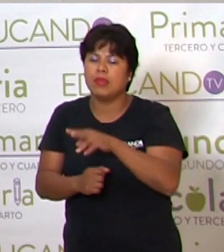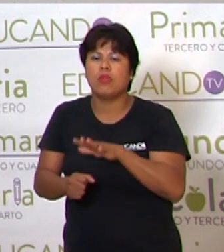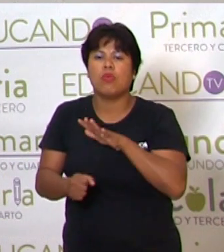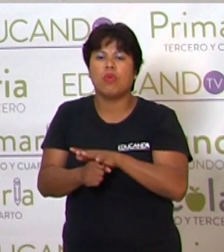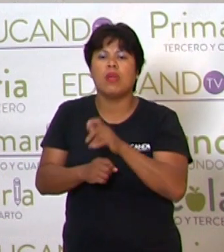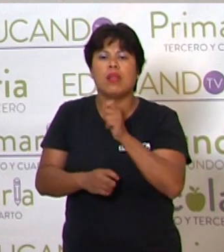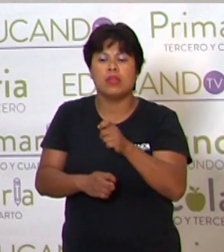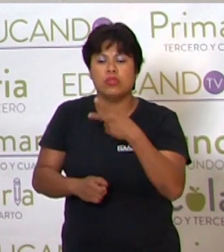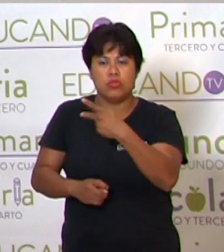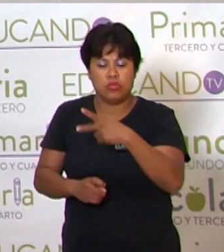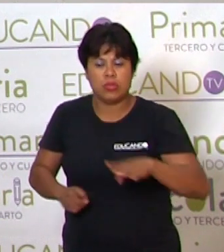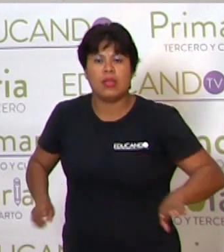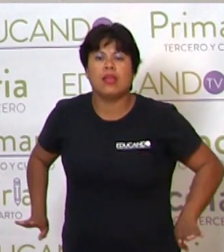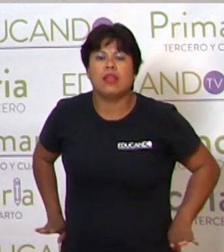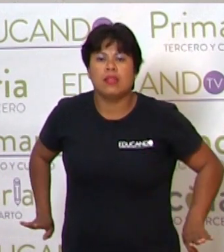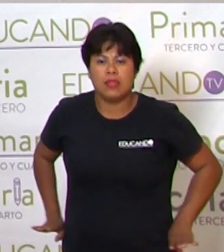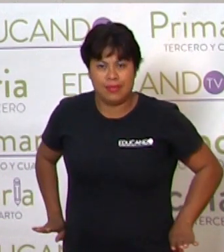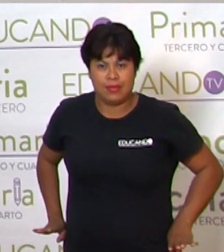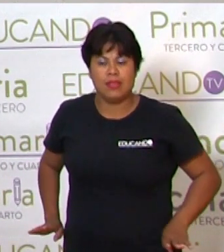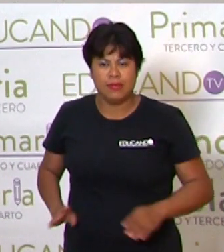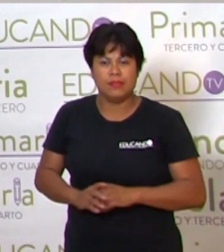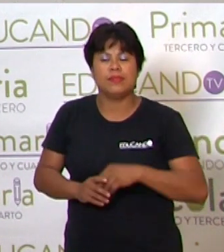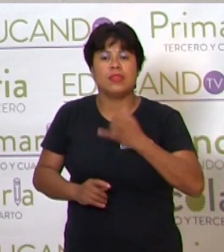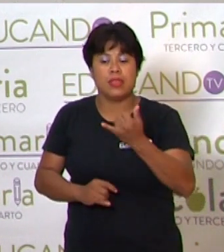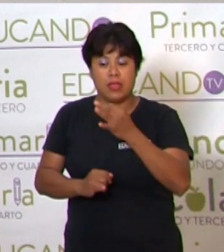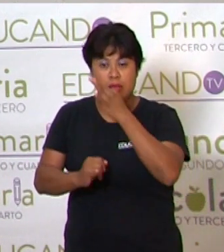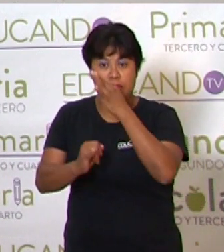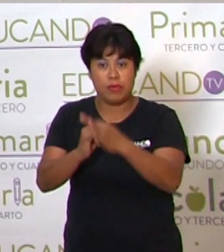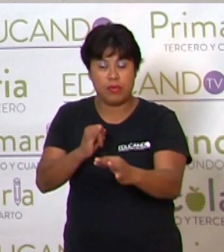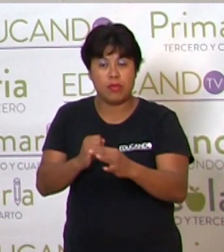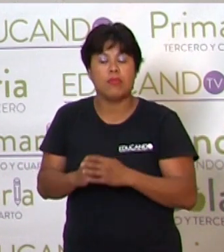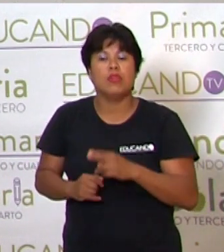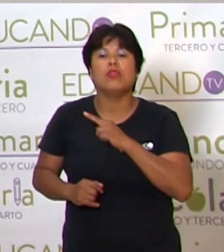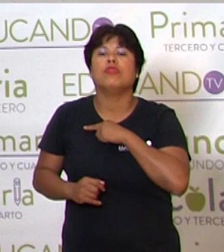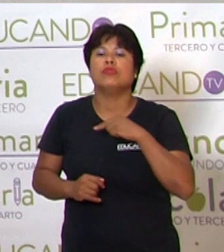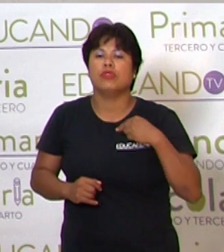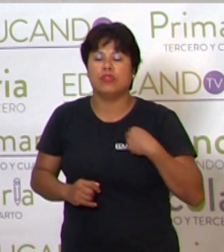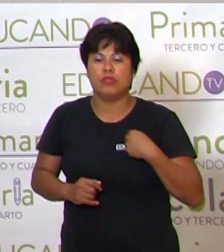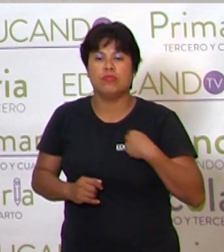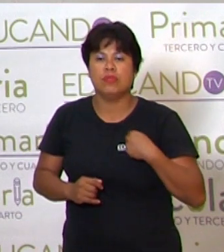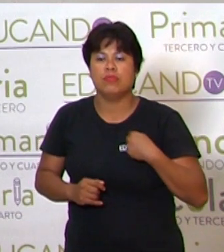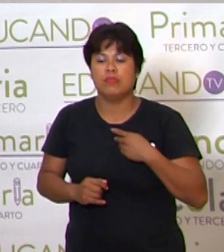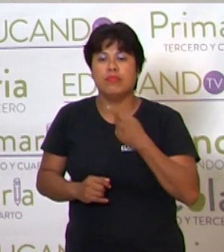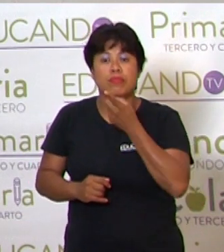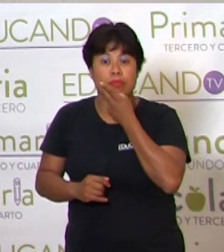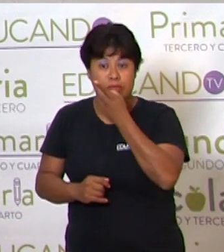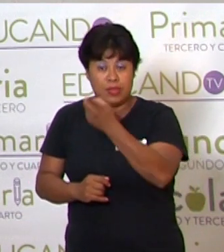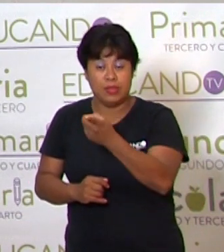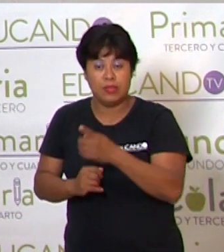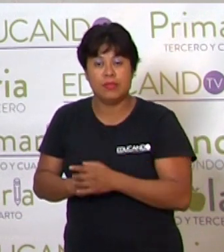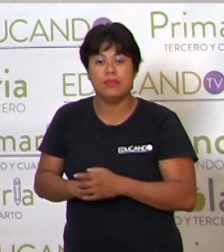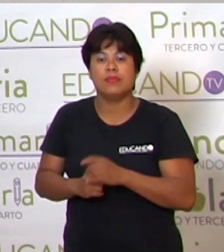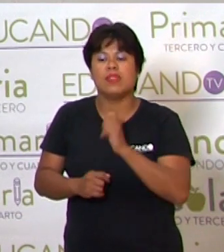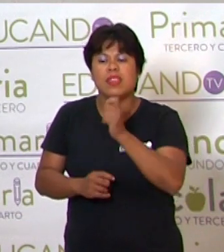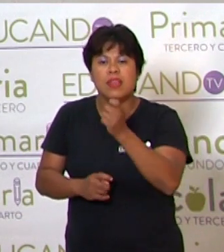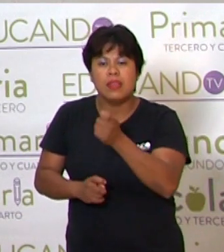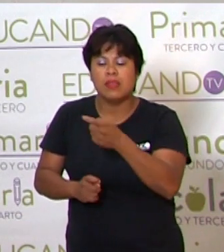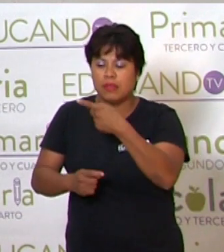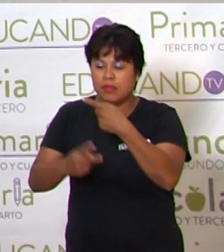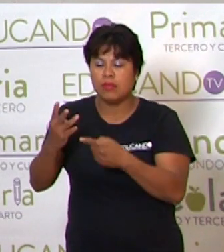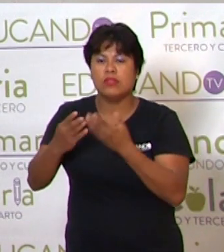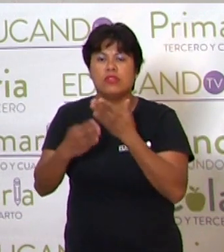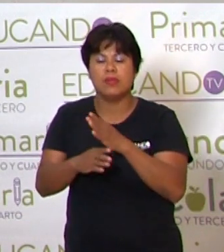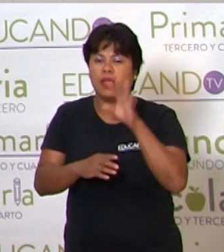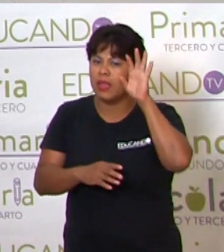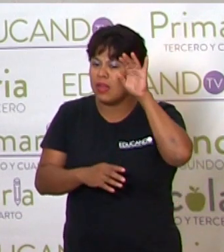son sus características y por último vamos a mencionar la función de las